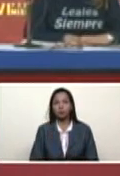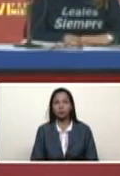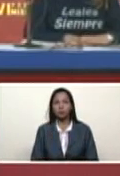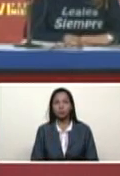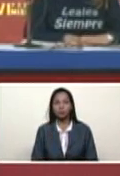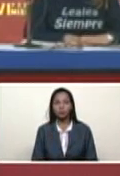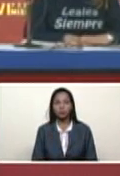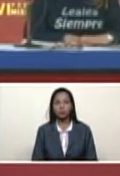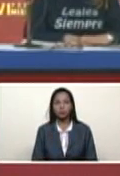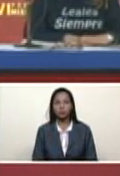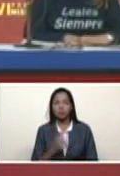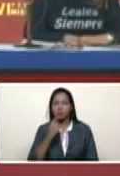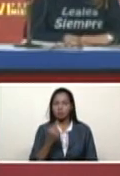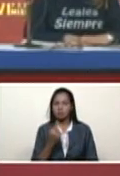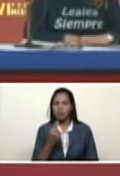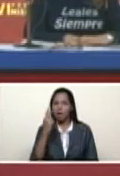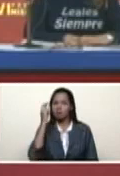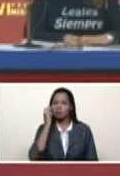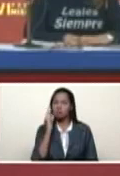Decía el libertador Bolívar,